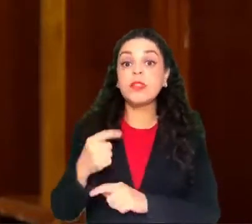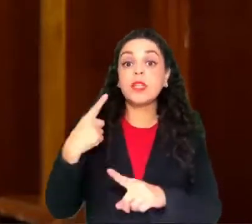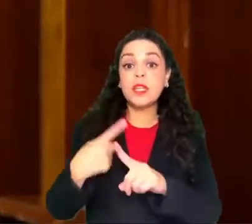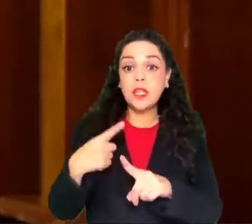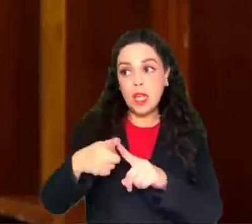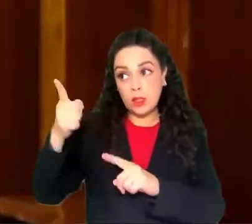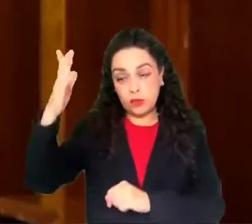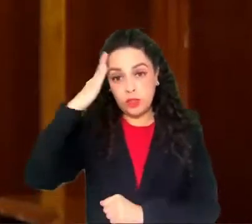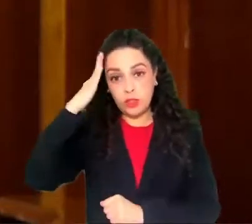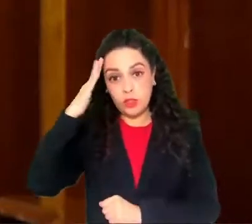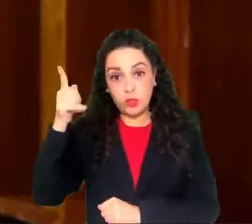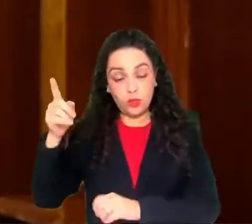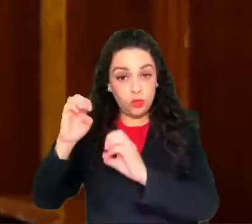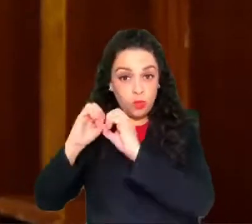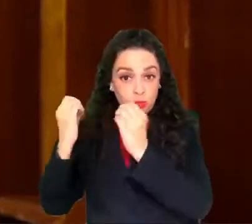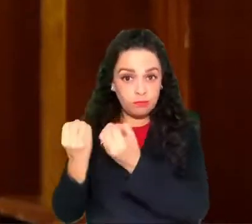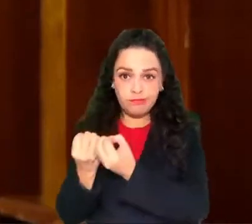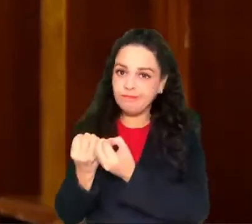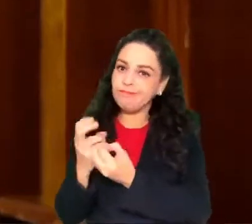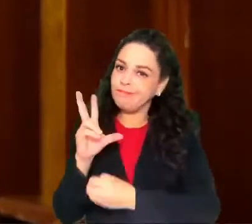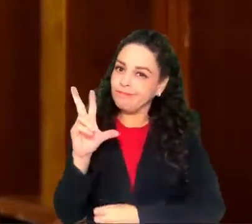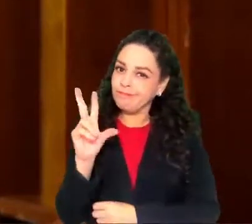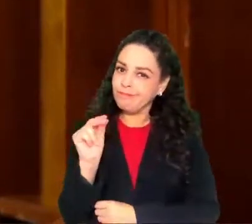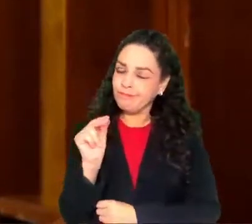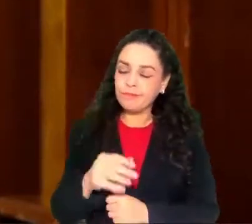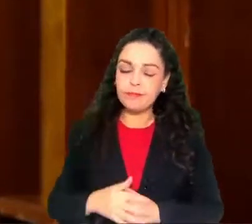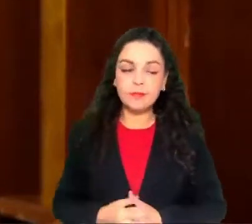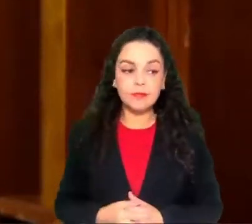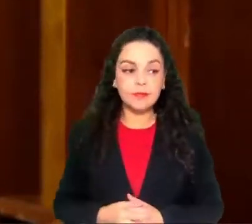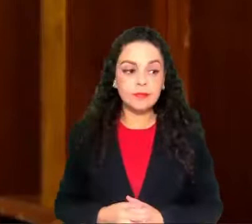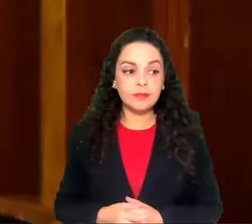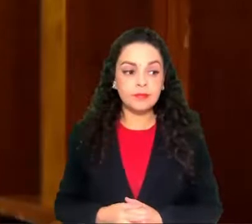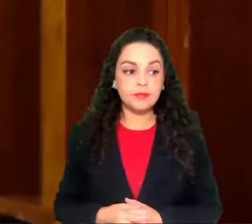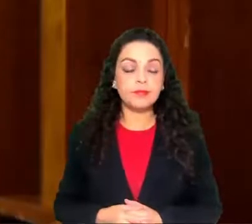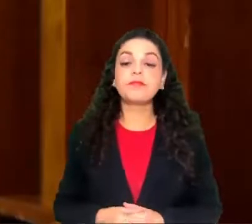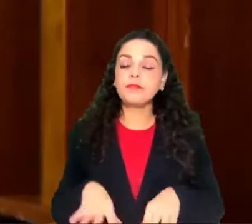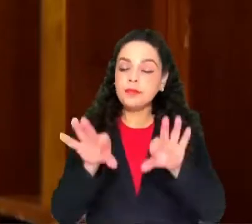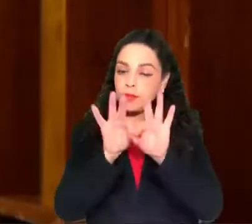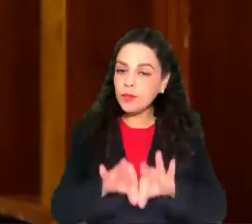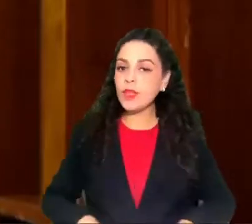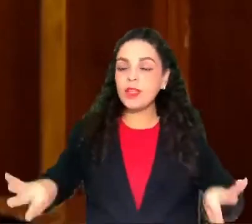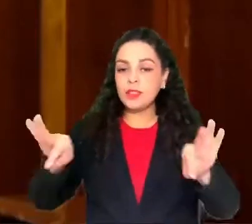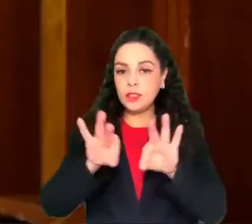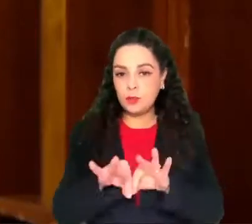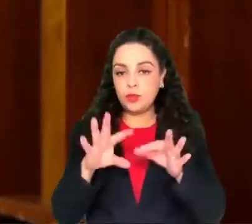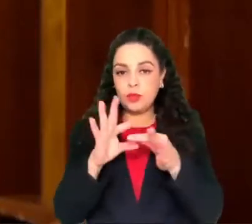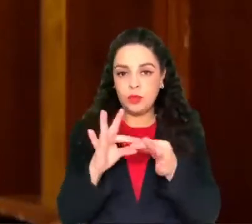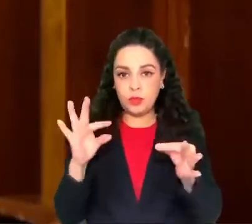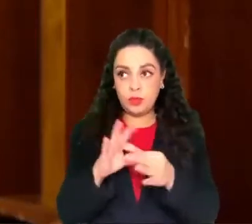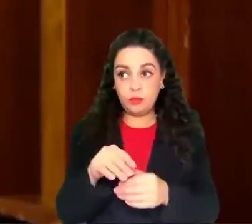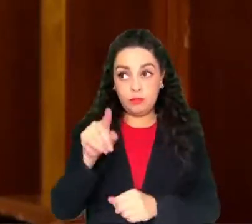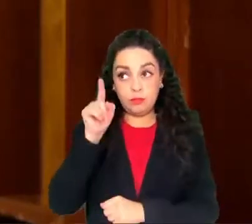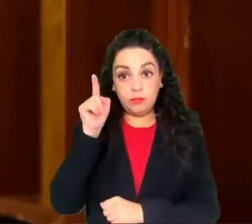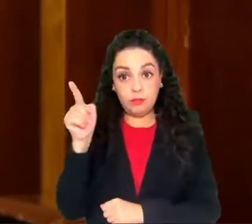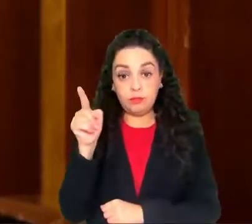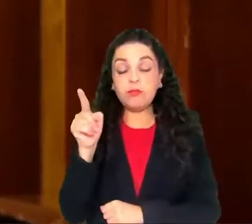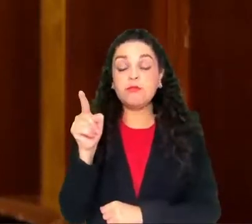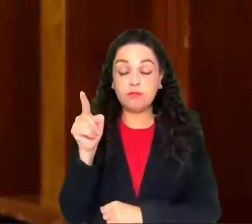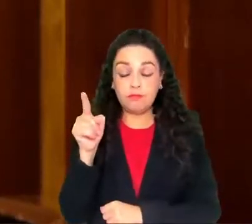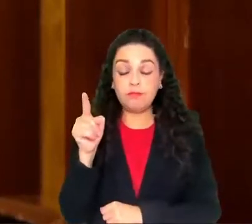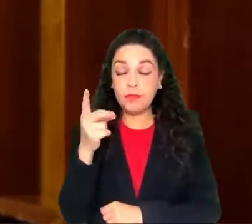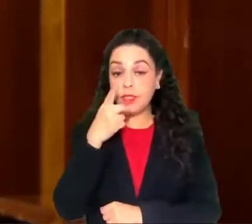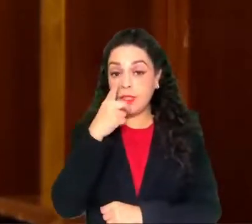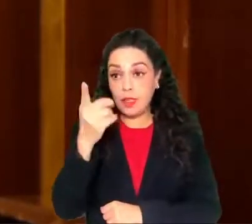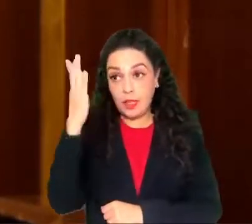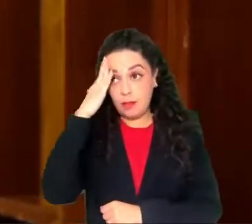sobre el particular es menester destacar que el legislador dejó muy claro que la designación de los titulares de los órganos